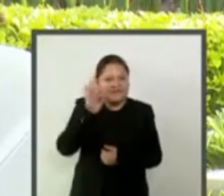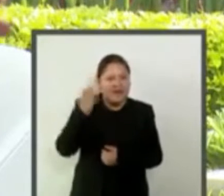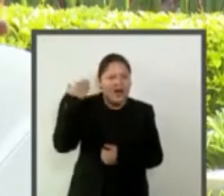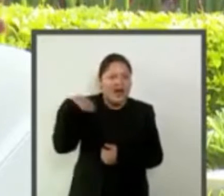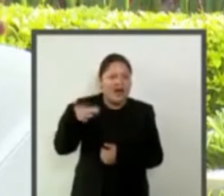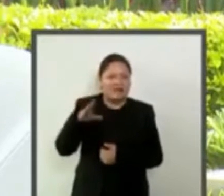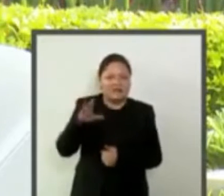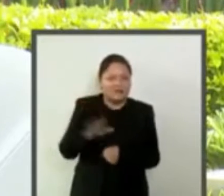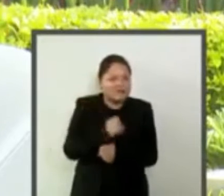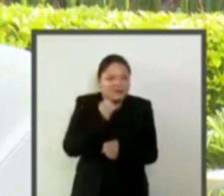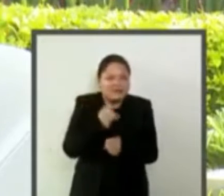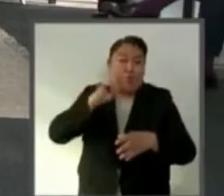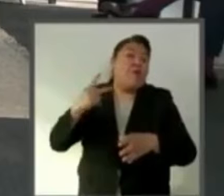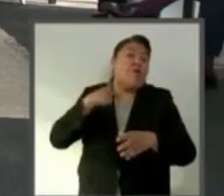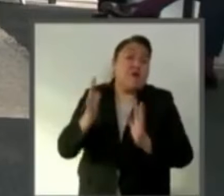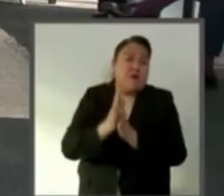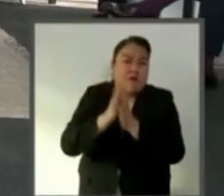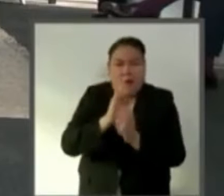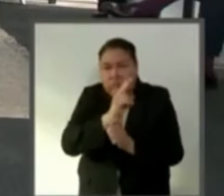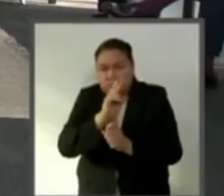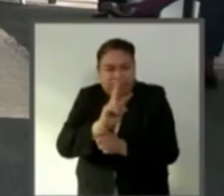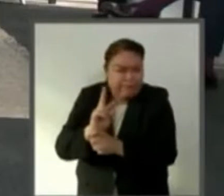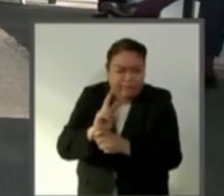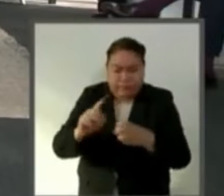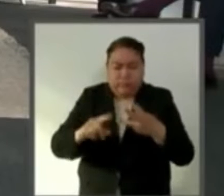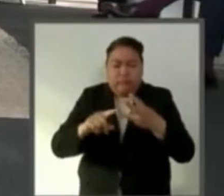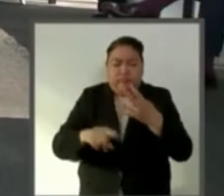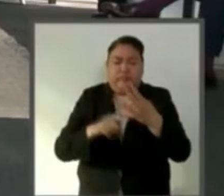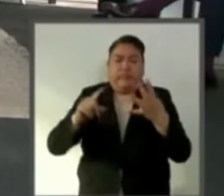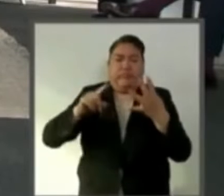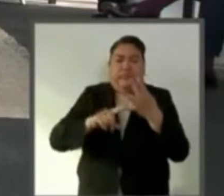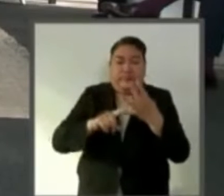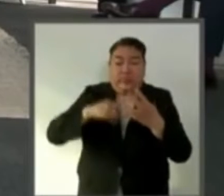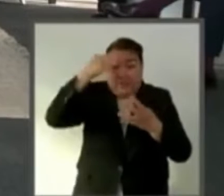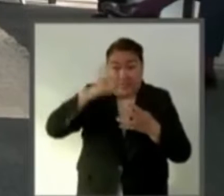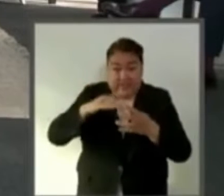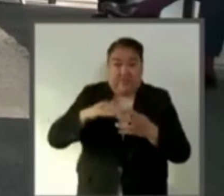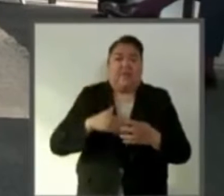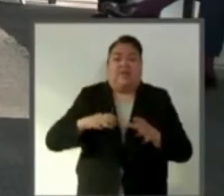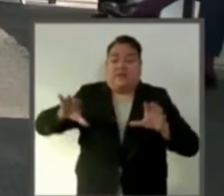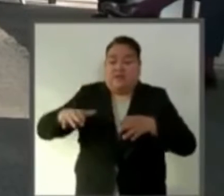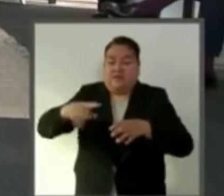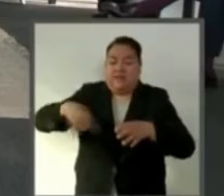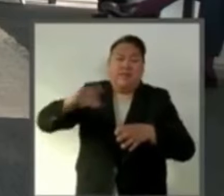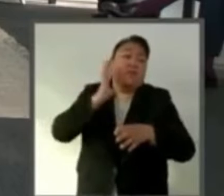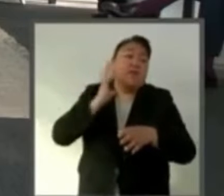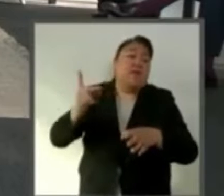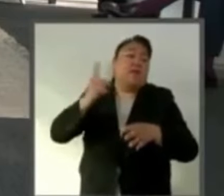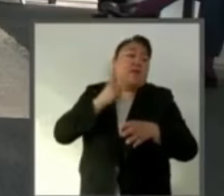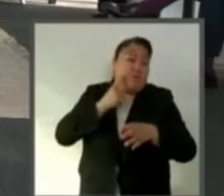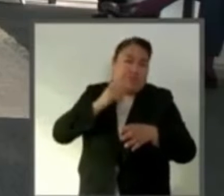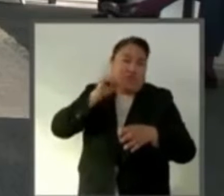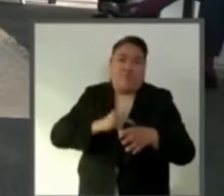de la Federación, así como integrantes del Poder Judicial y legisladoras, llamaron a sumar esfuerzos para consolidar la paridad de género y lograr